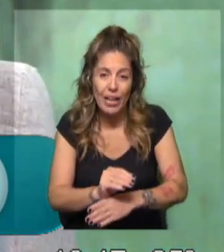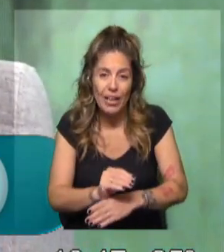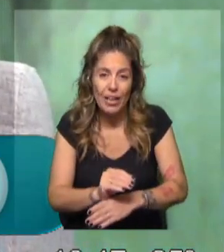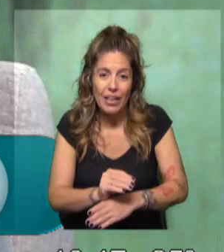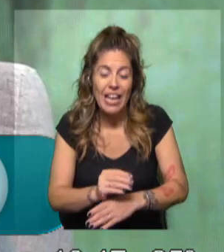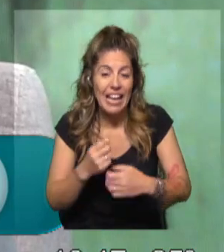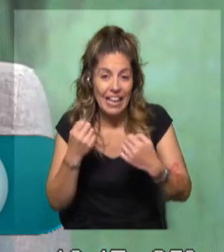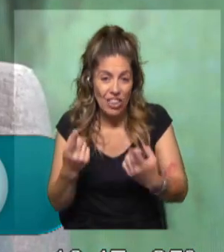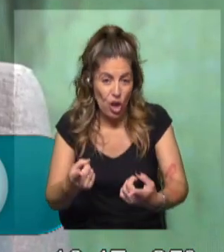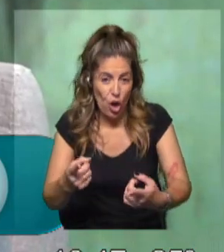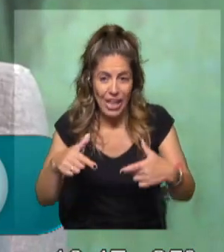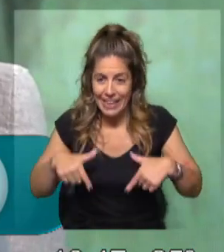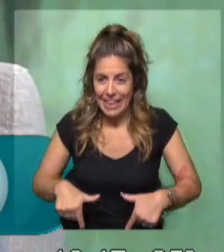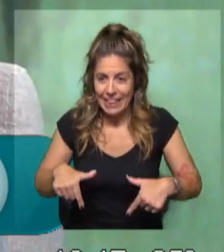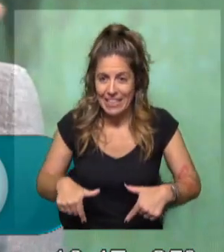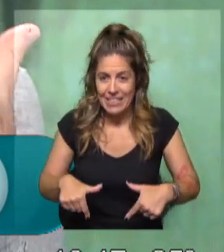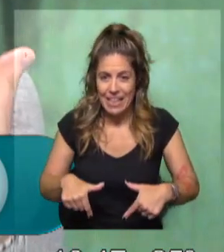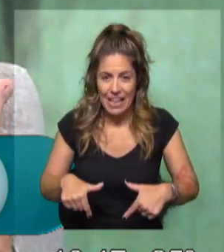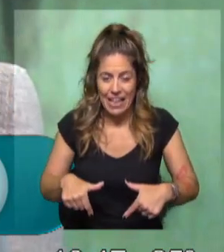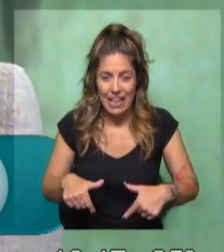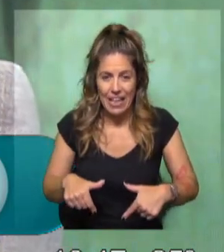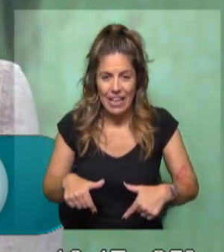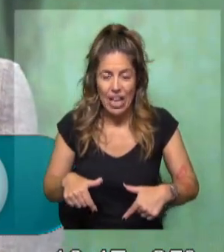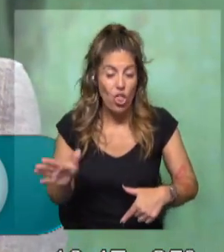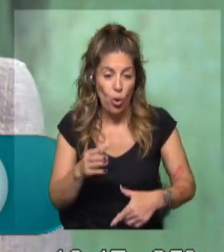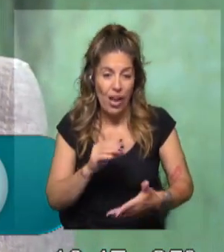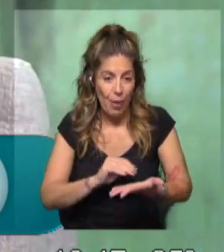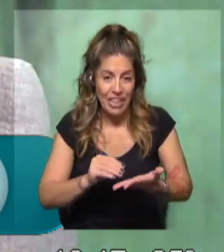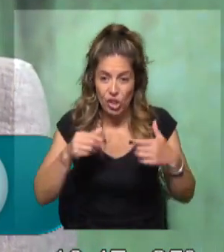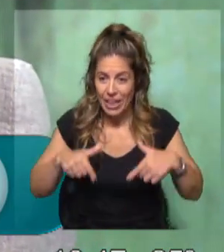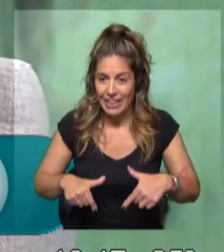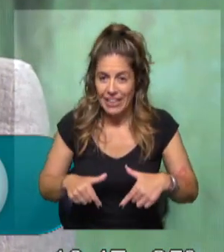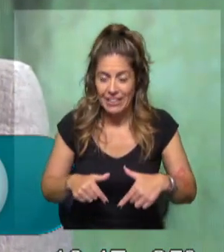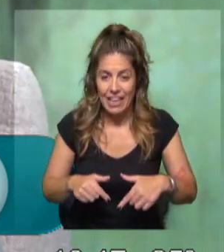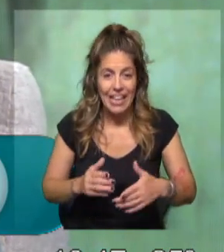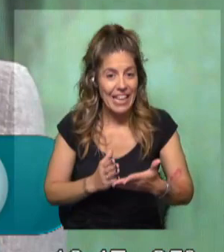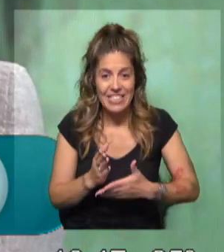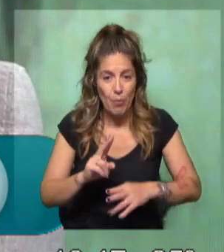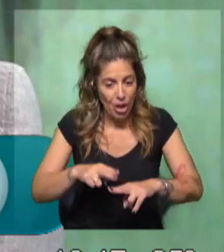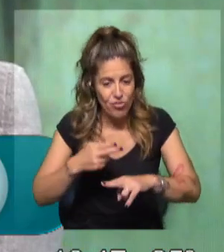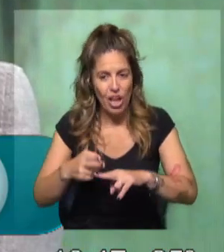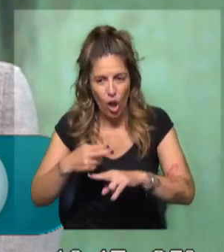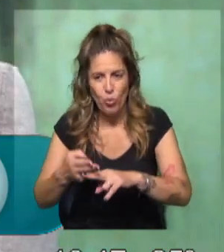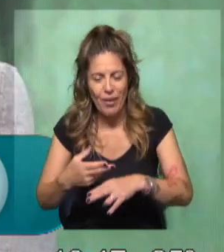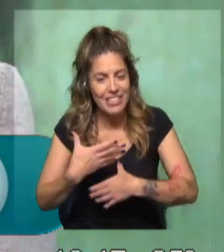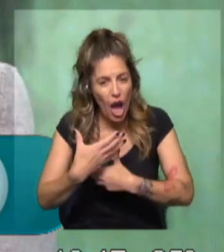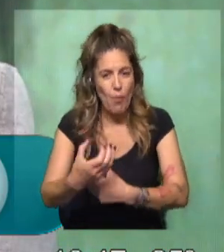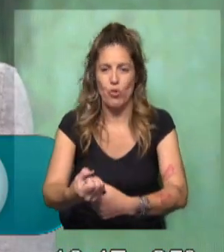la intendencia, que apostó la administración, todas las administraciones, y que cada administración renueva, y que es